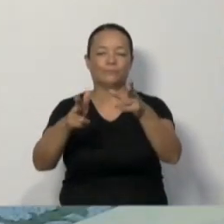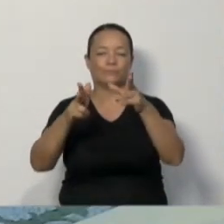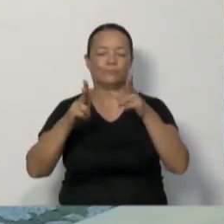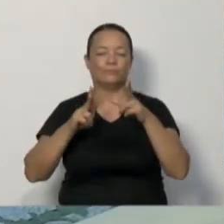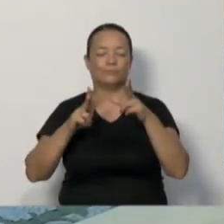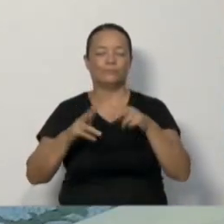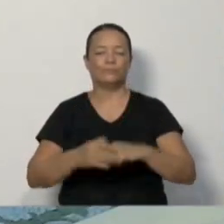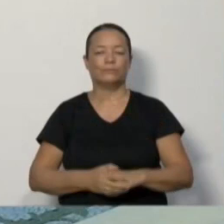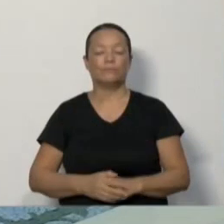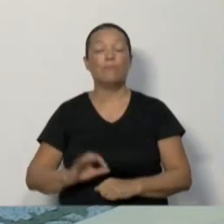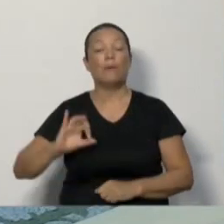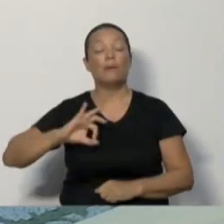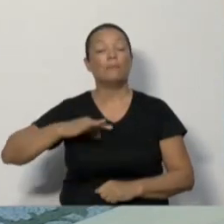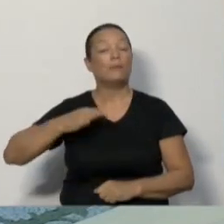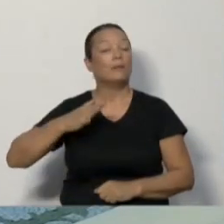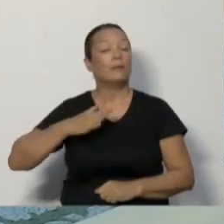Señor.